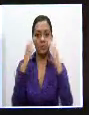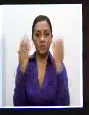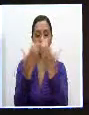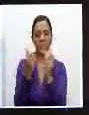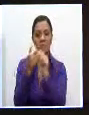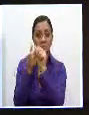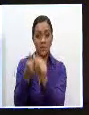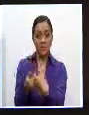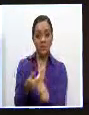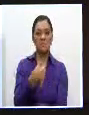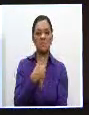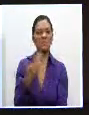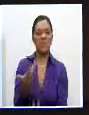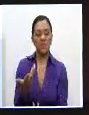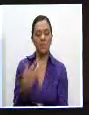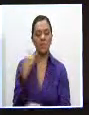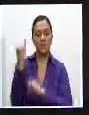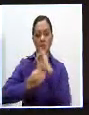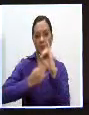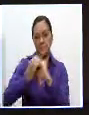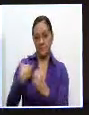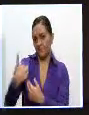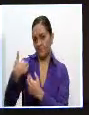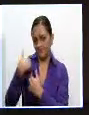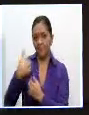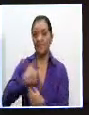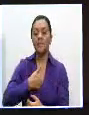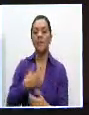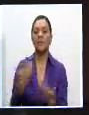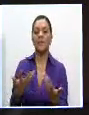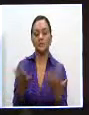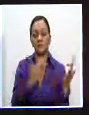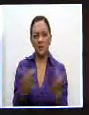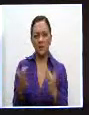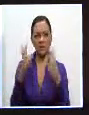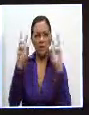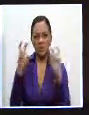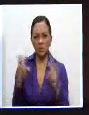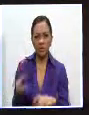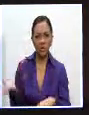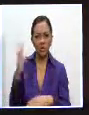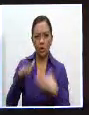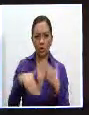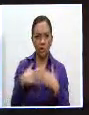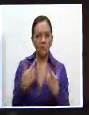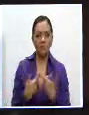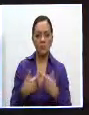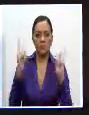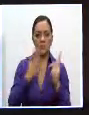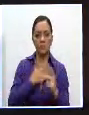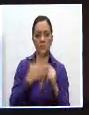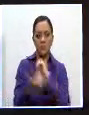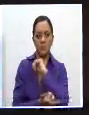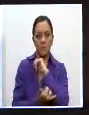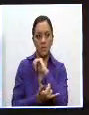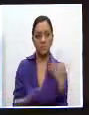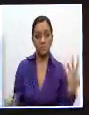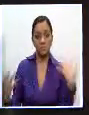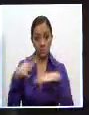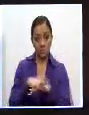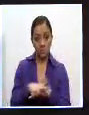permanente tiene como misión justamente tratar todos los temas que tienen que ver con la soberanía de nuestro país la